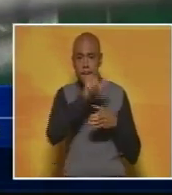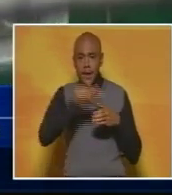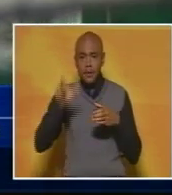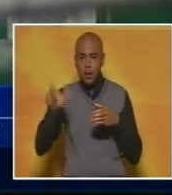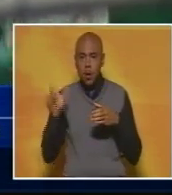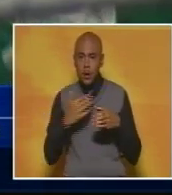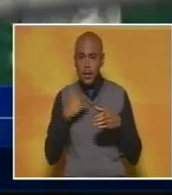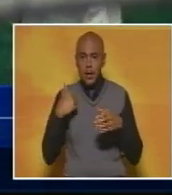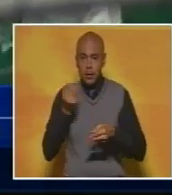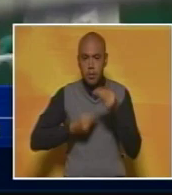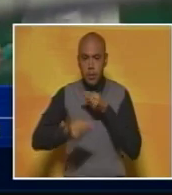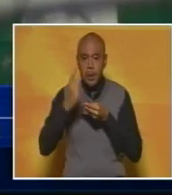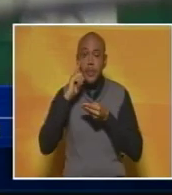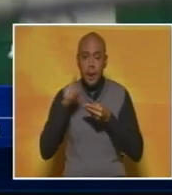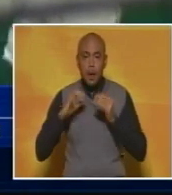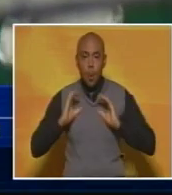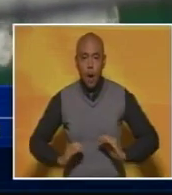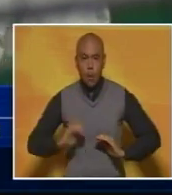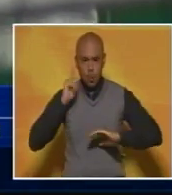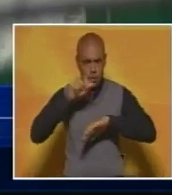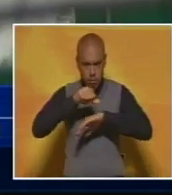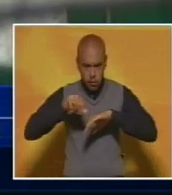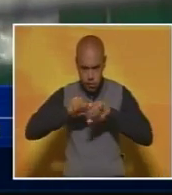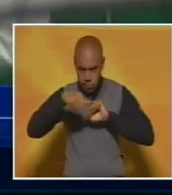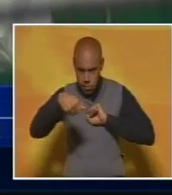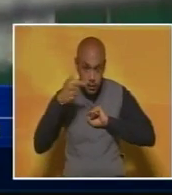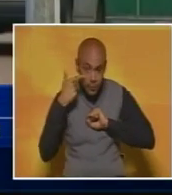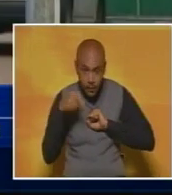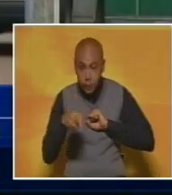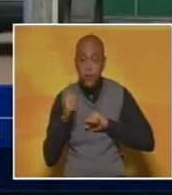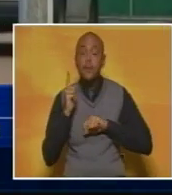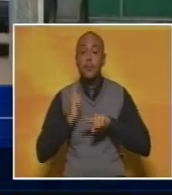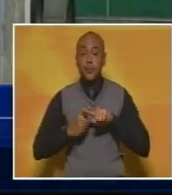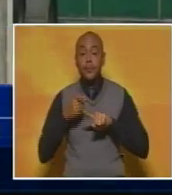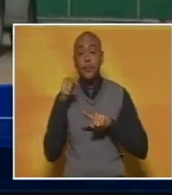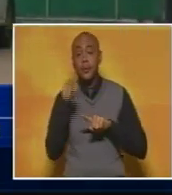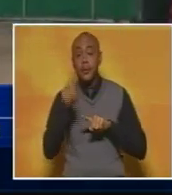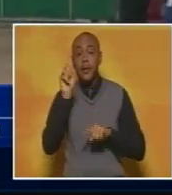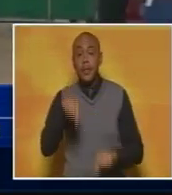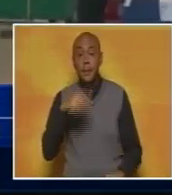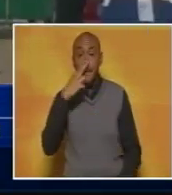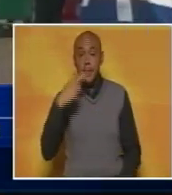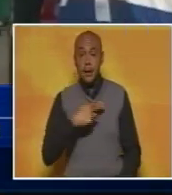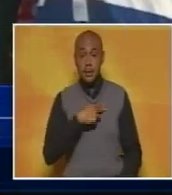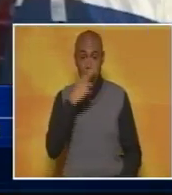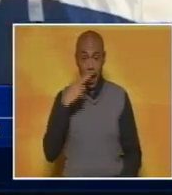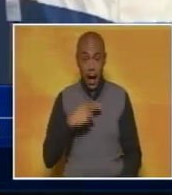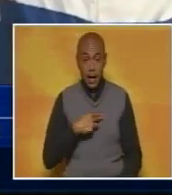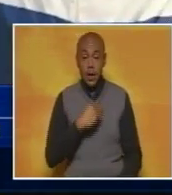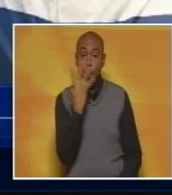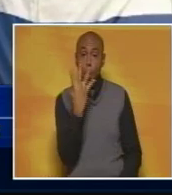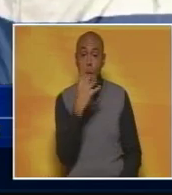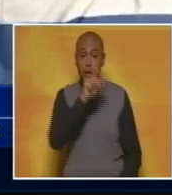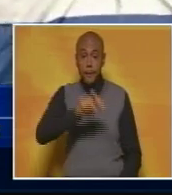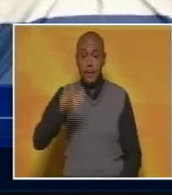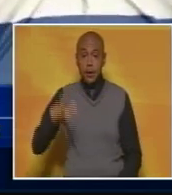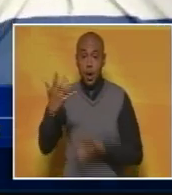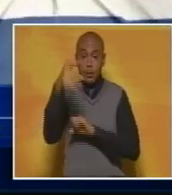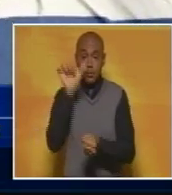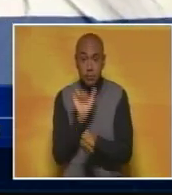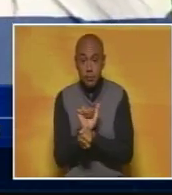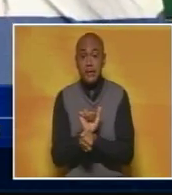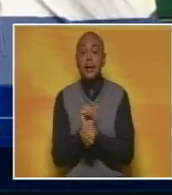las autopsias de los cuerpos. Se conoció que tras ocurrir este caso en Vietnam, las autoridades detuvieron a 4 personas y buscan a